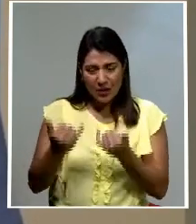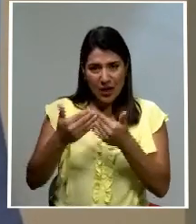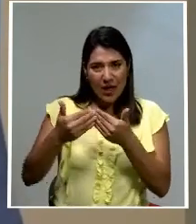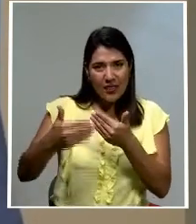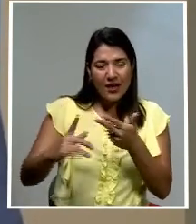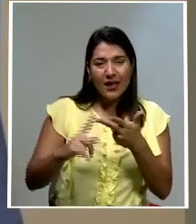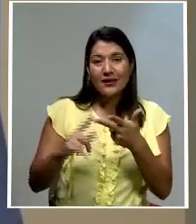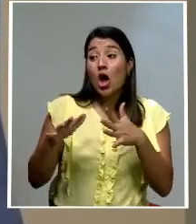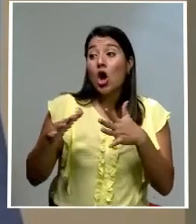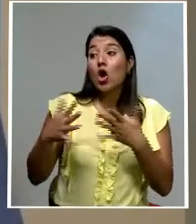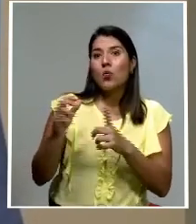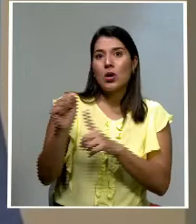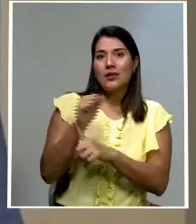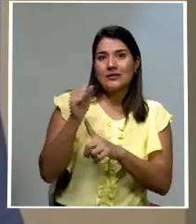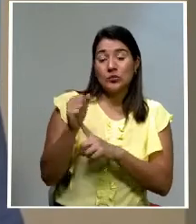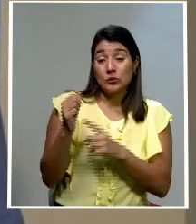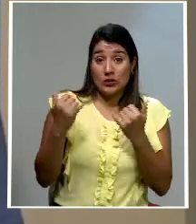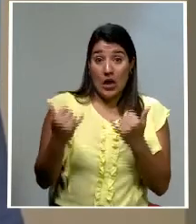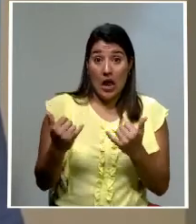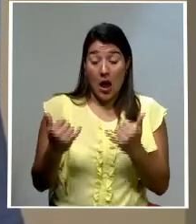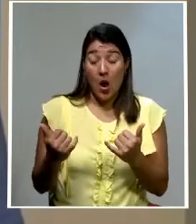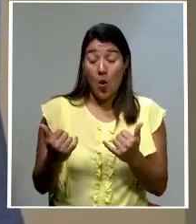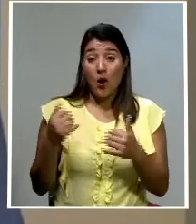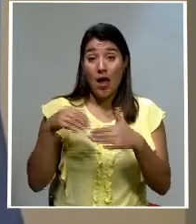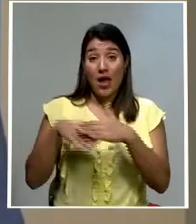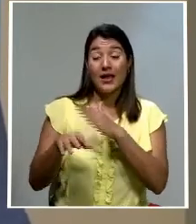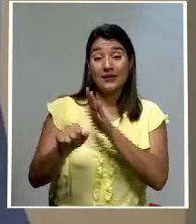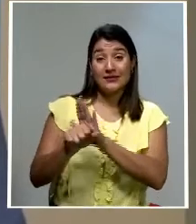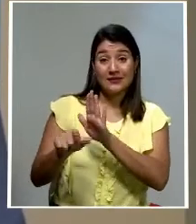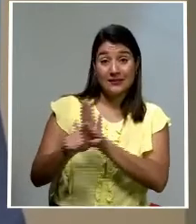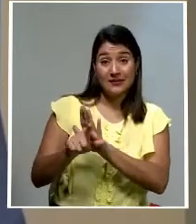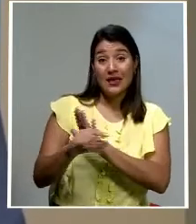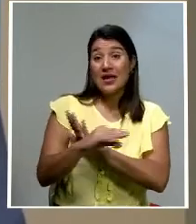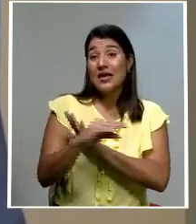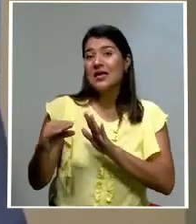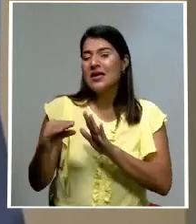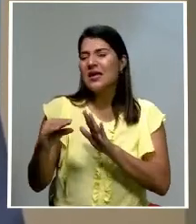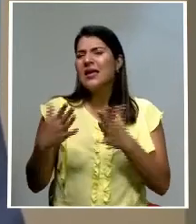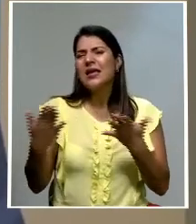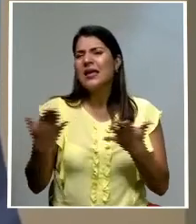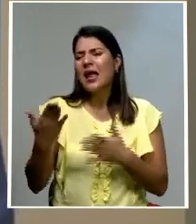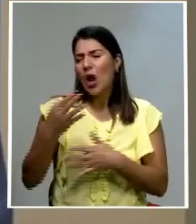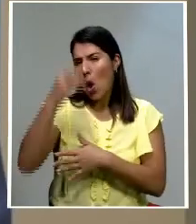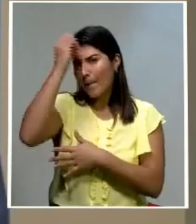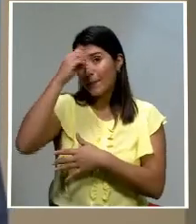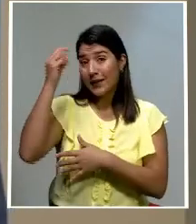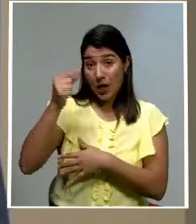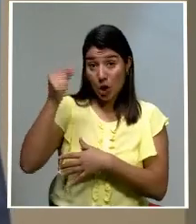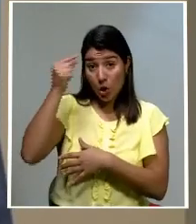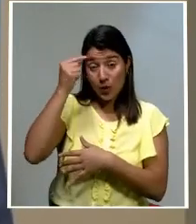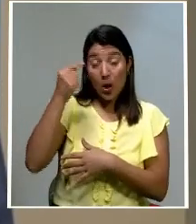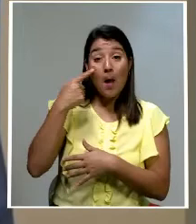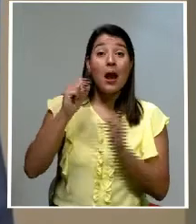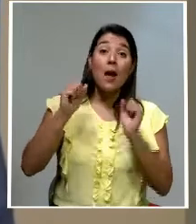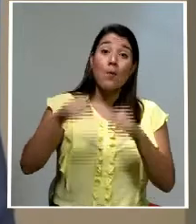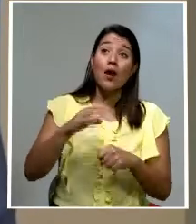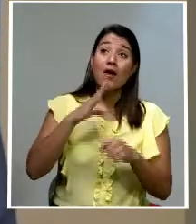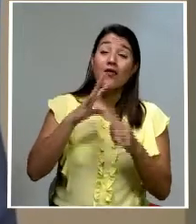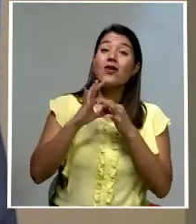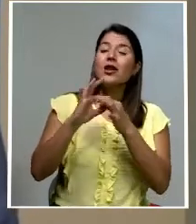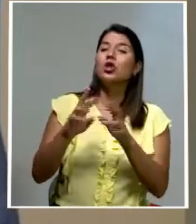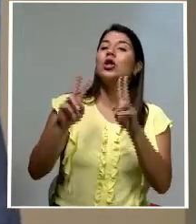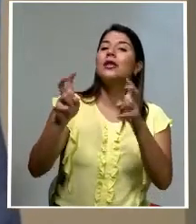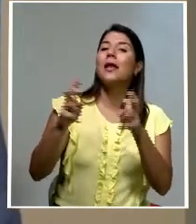la situación que se vive actualmente en la Asamblea Legislativa? ¿Y cómo lo está viendo el gobierno? Bueno, para hablar de este tema está con